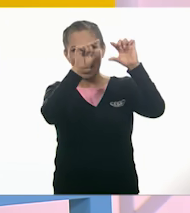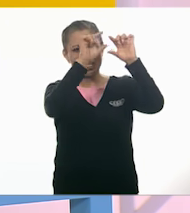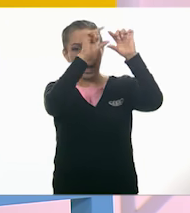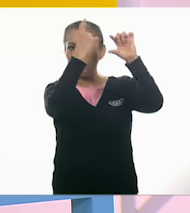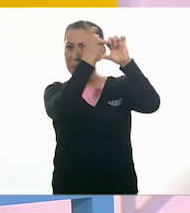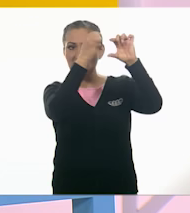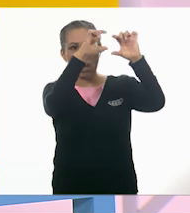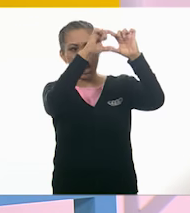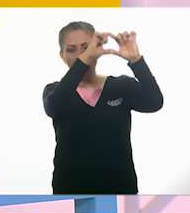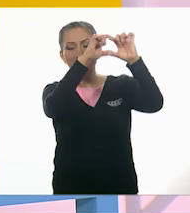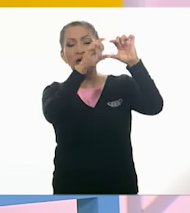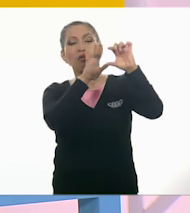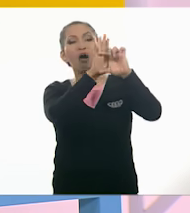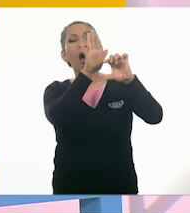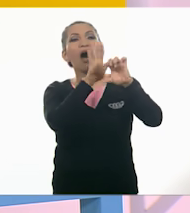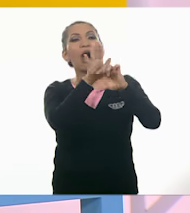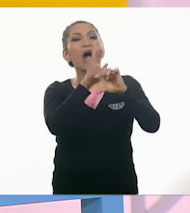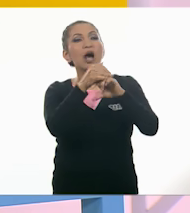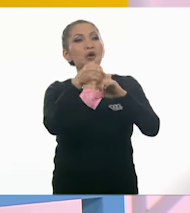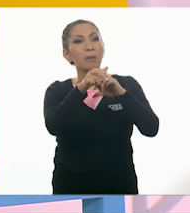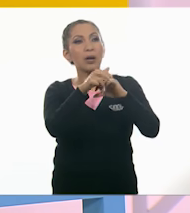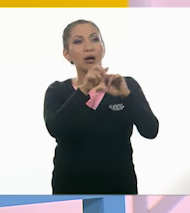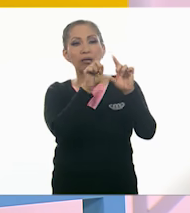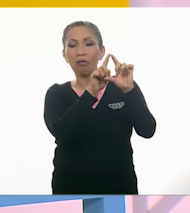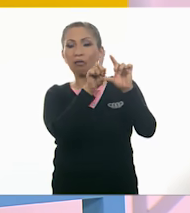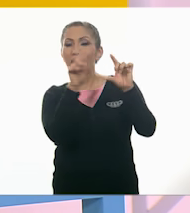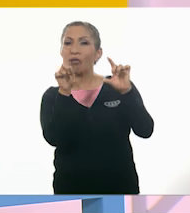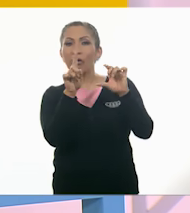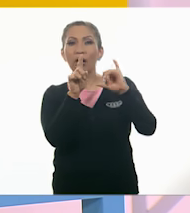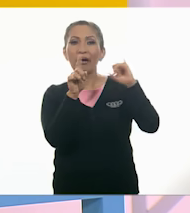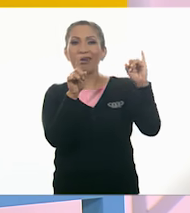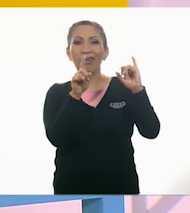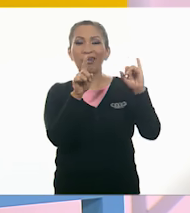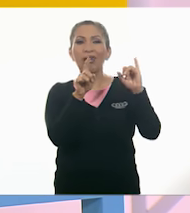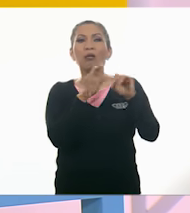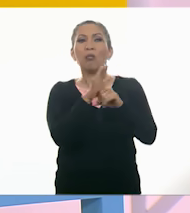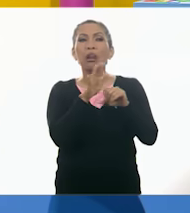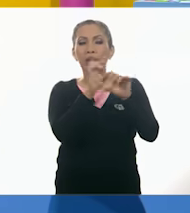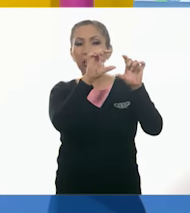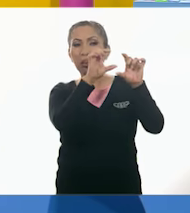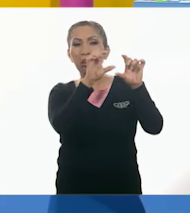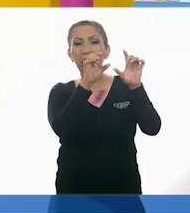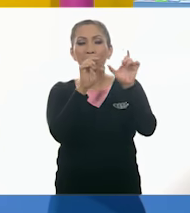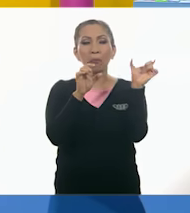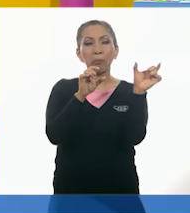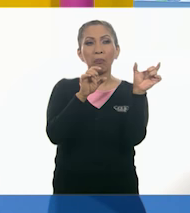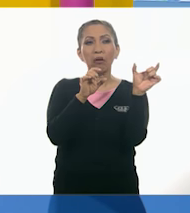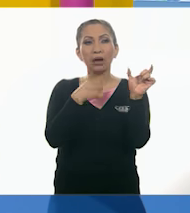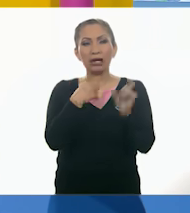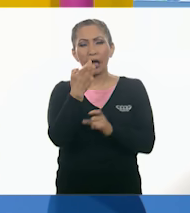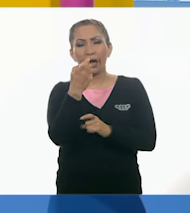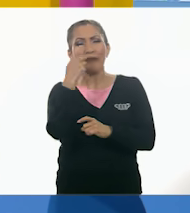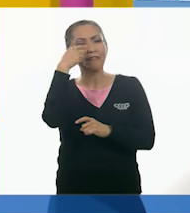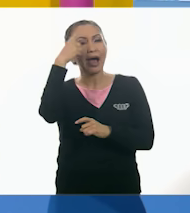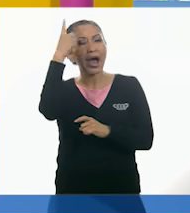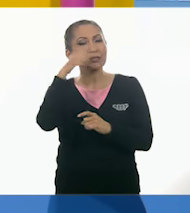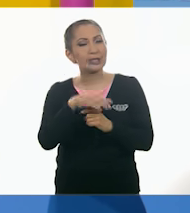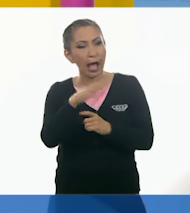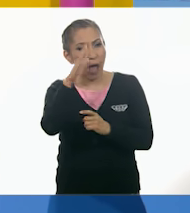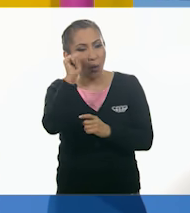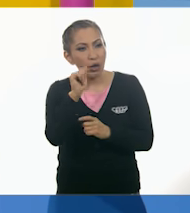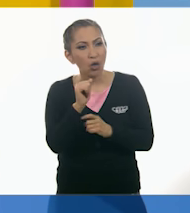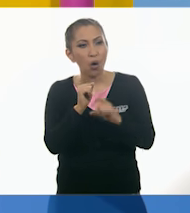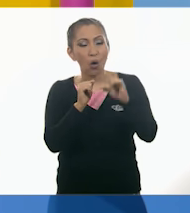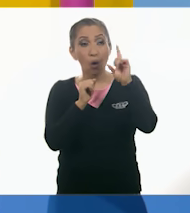tablero, ¿sí? ¿Qué número va de lado? ¿Se acuerdan? Este estaba muy fácil, ¿eh? Teníamos